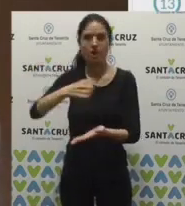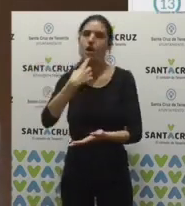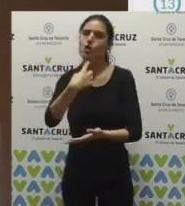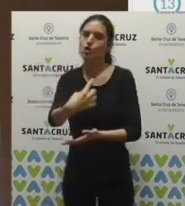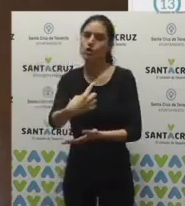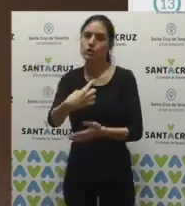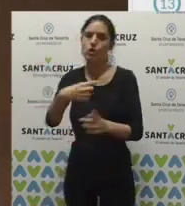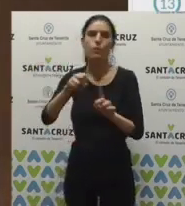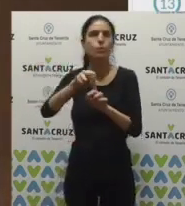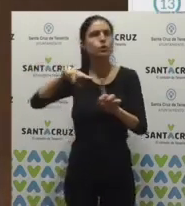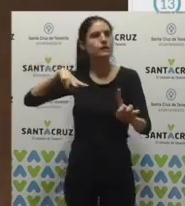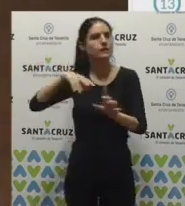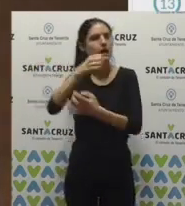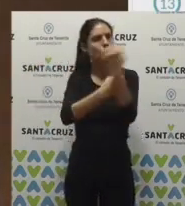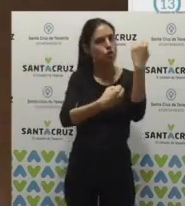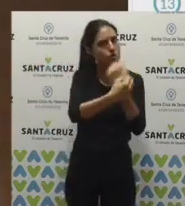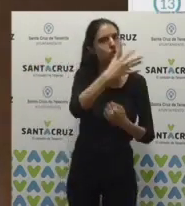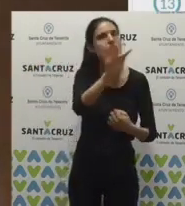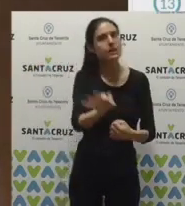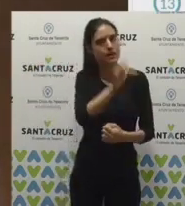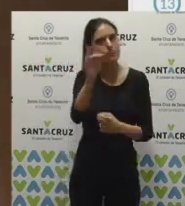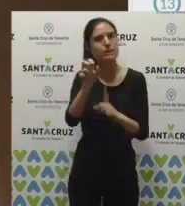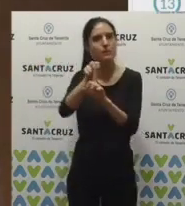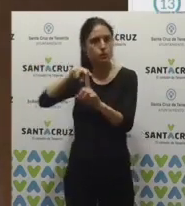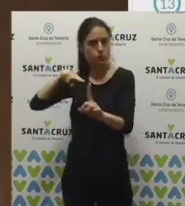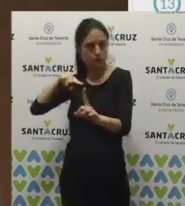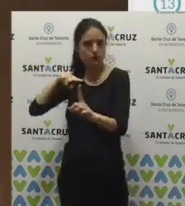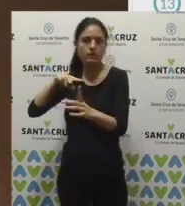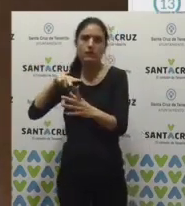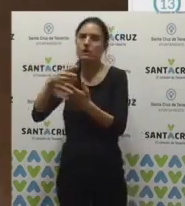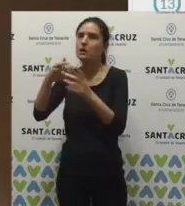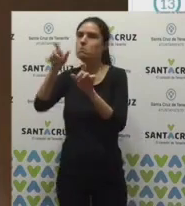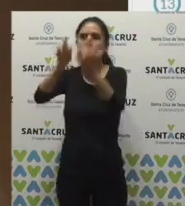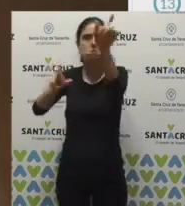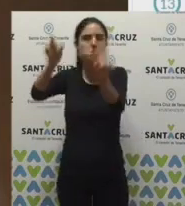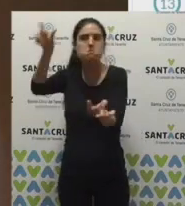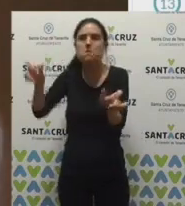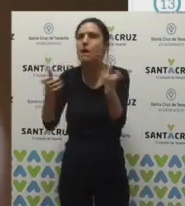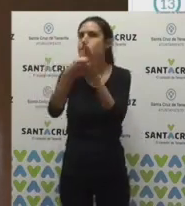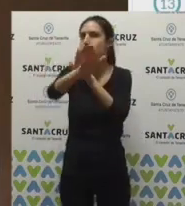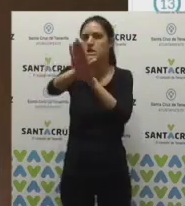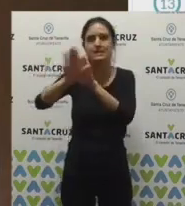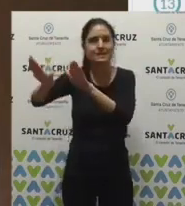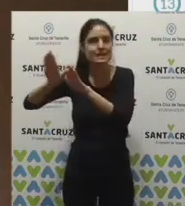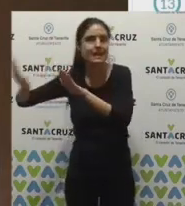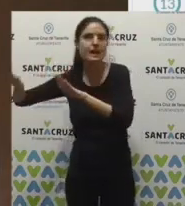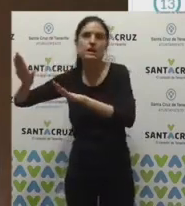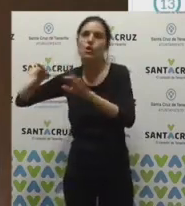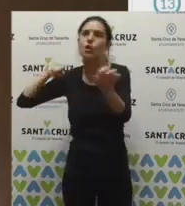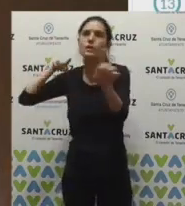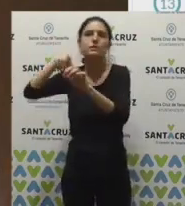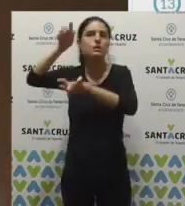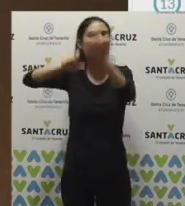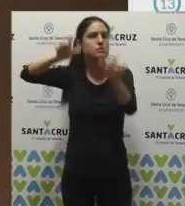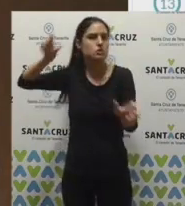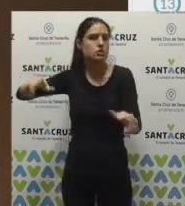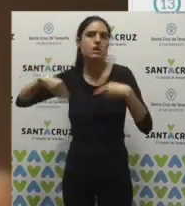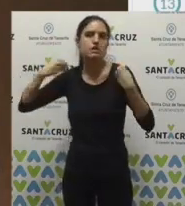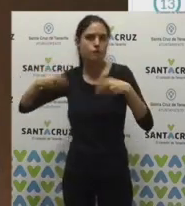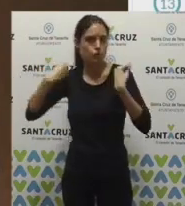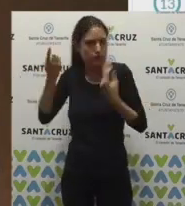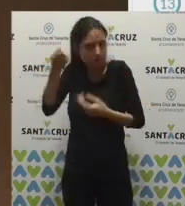del plano económico sino lo digo también desde el plano vecinal y para el disfrute de los de los ciudadanos